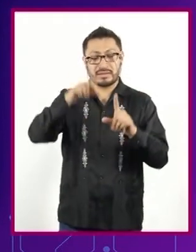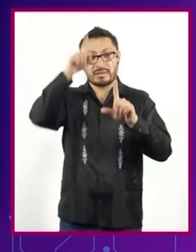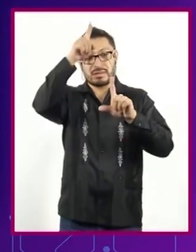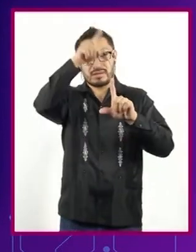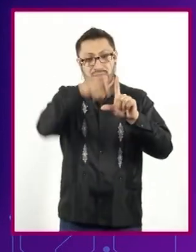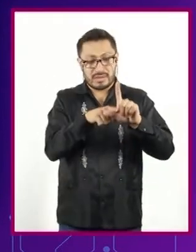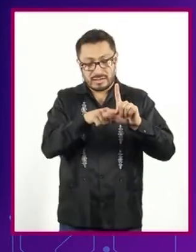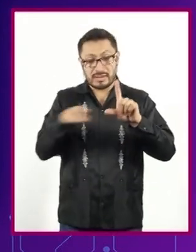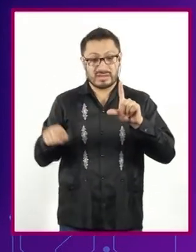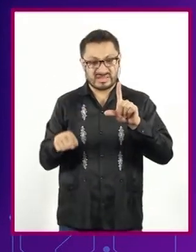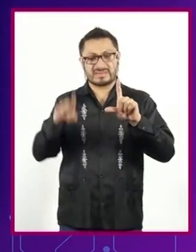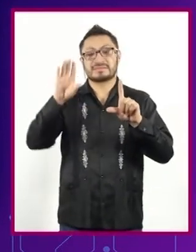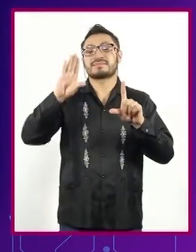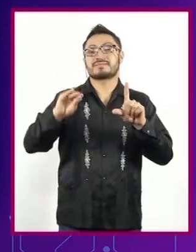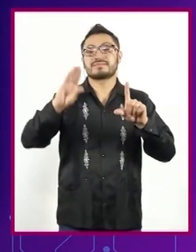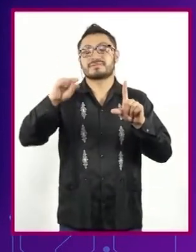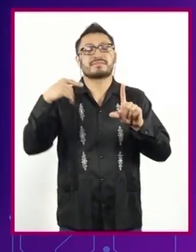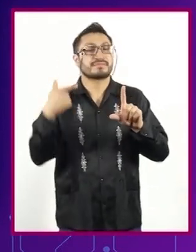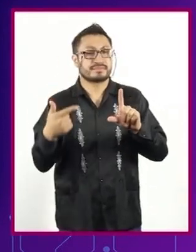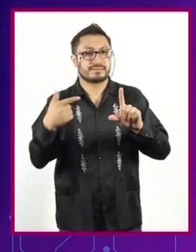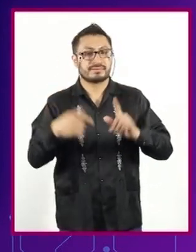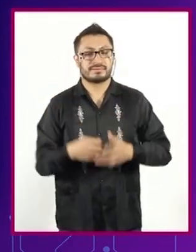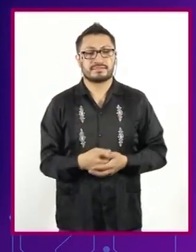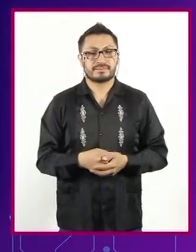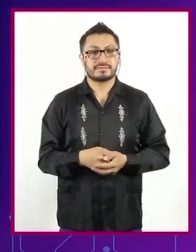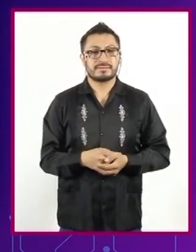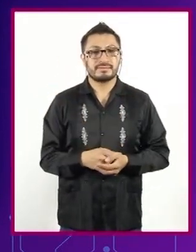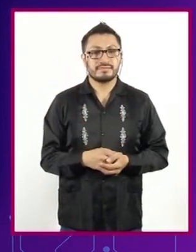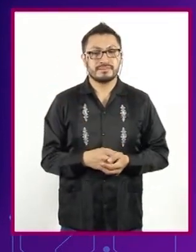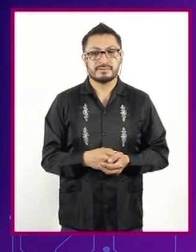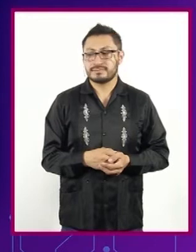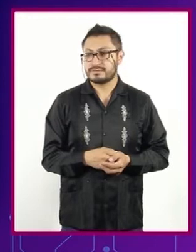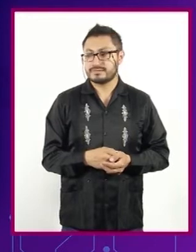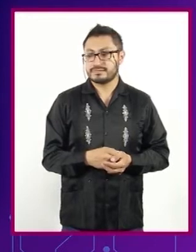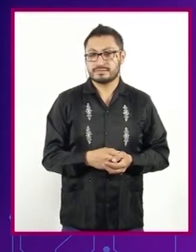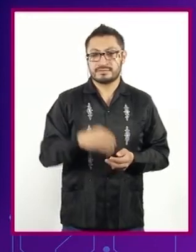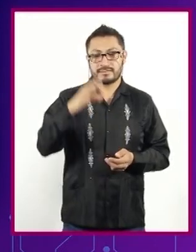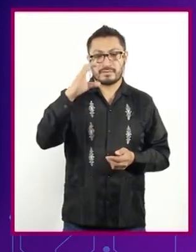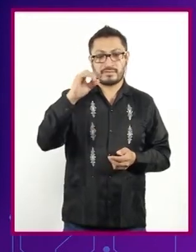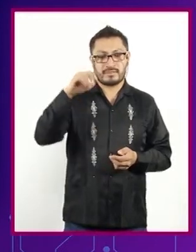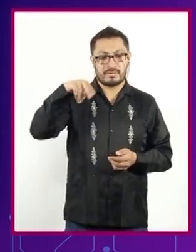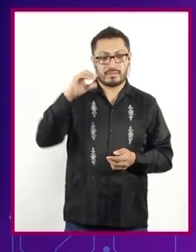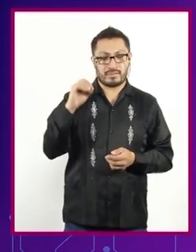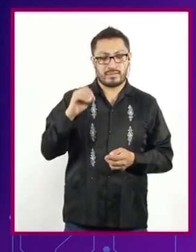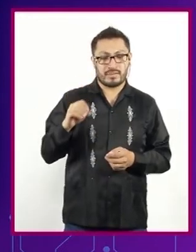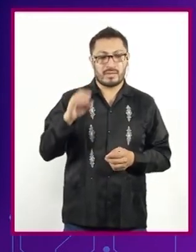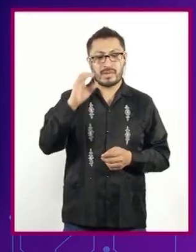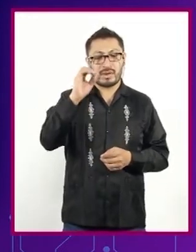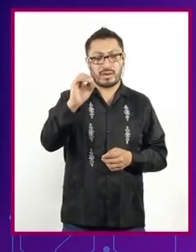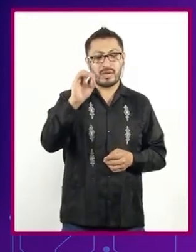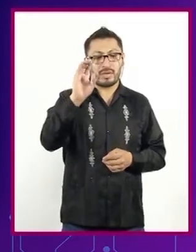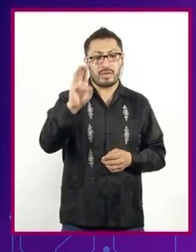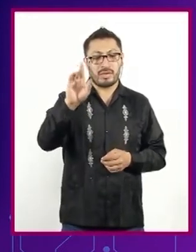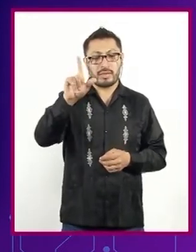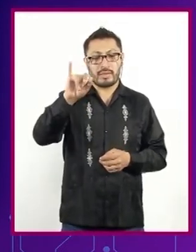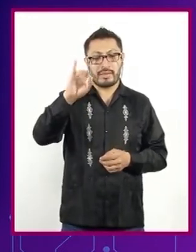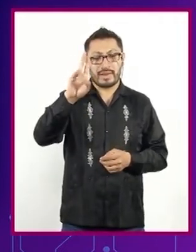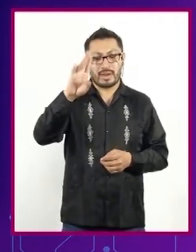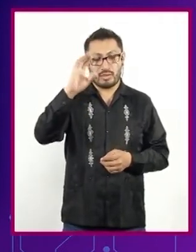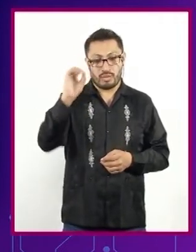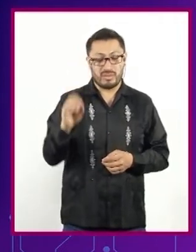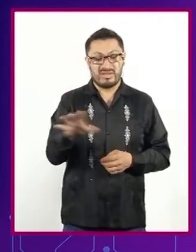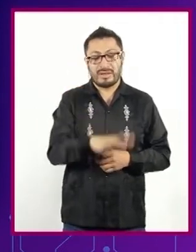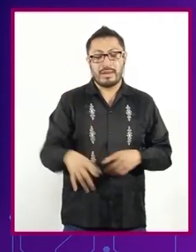entre la base y el eje es de 90 grados. Cono oblicuo de base circular. Su base es